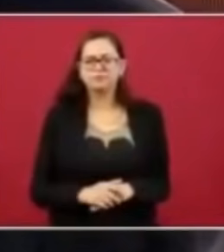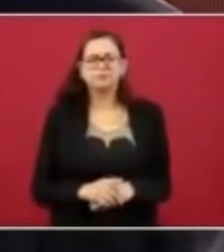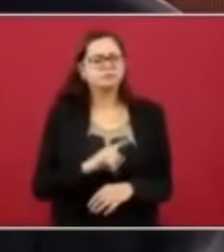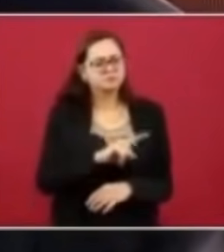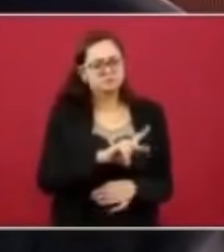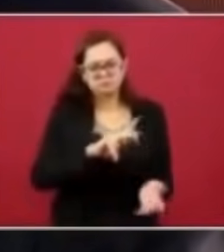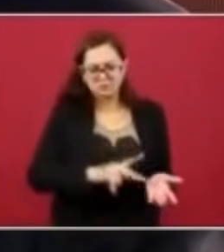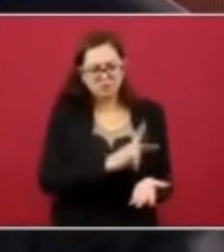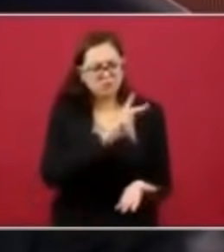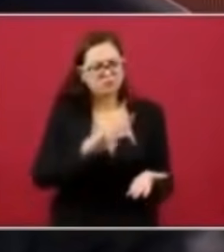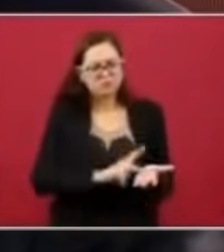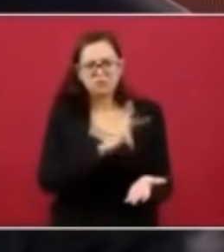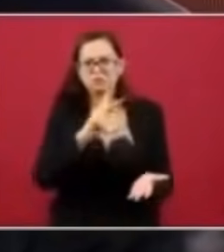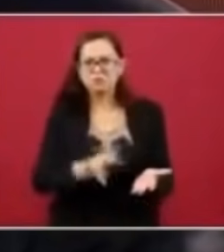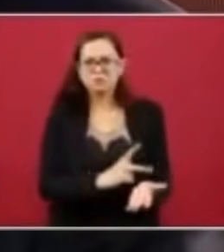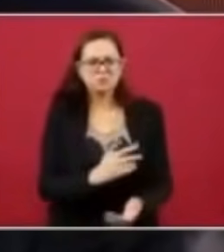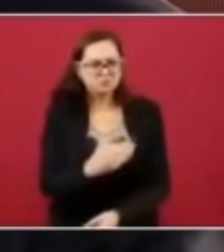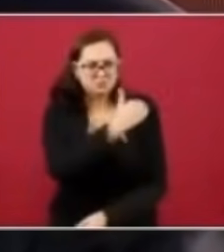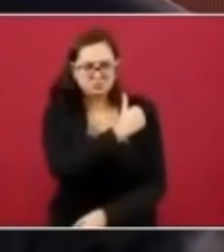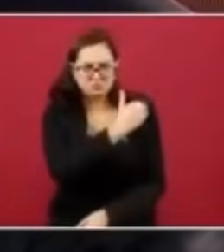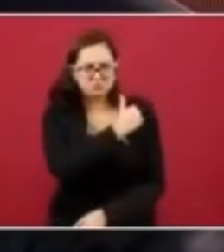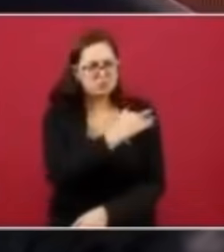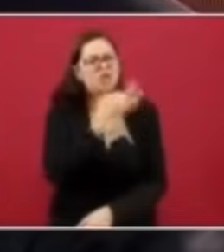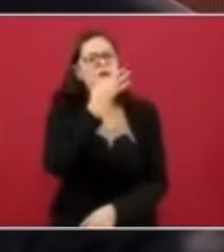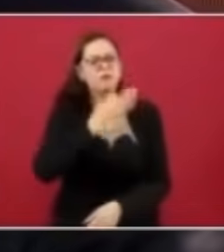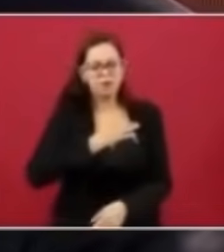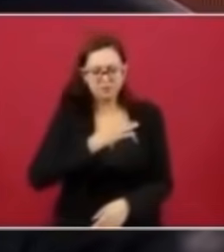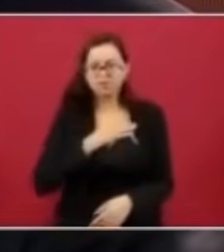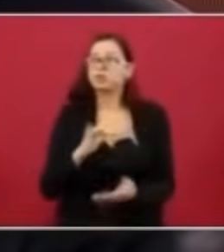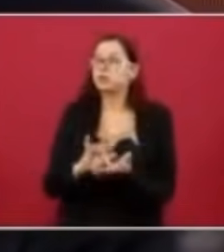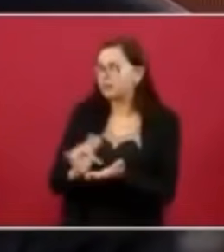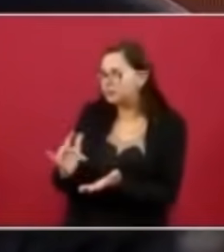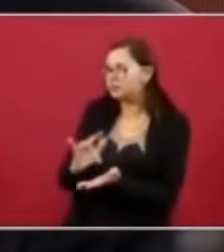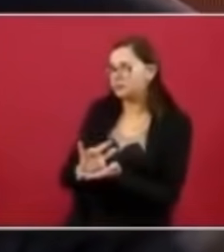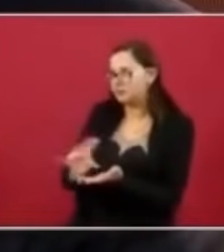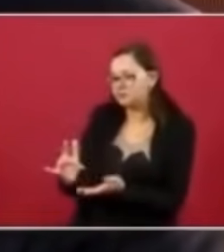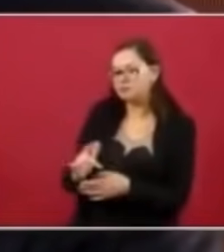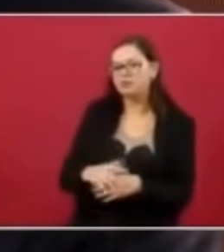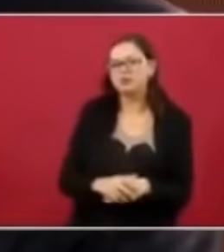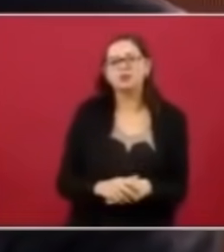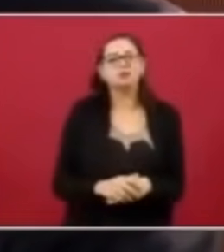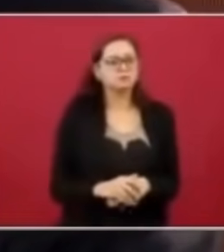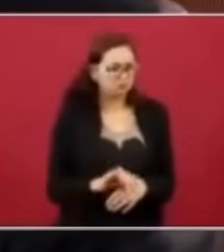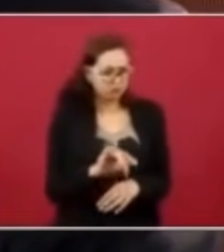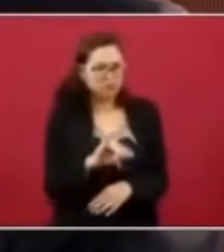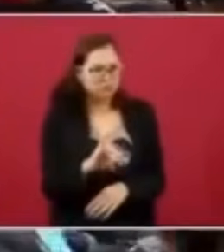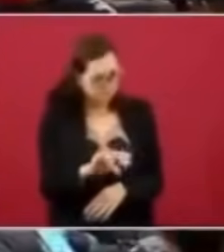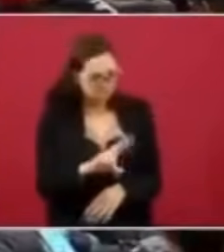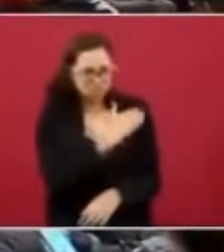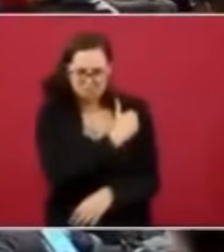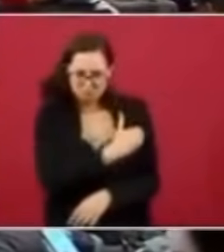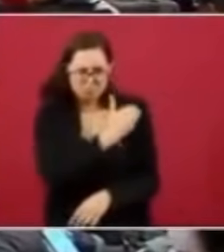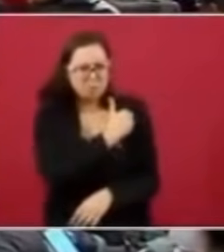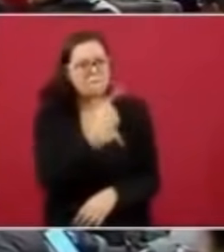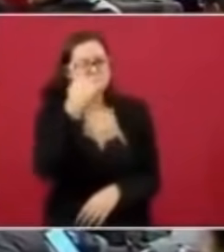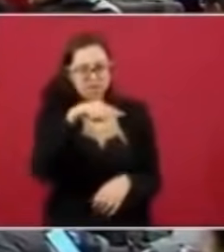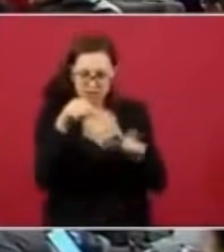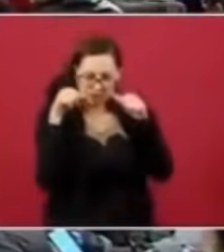puedas, pides la palabra y me lo recuerdas. Y gracias, gracias. Para que se atienda.